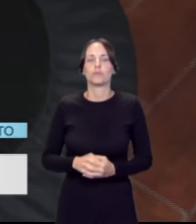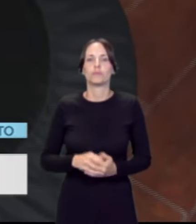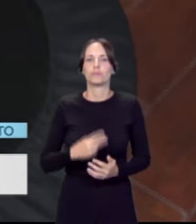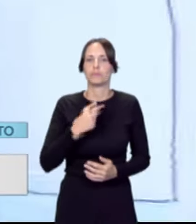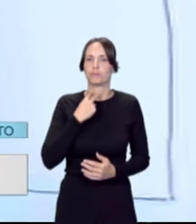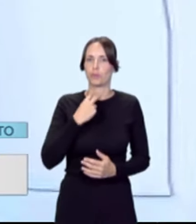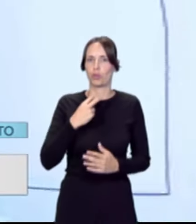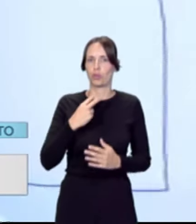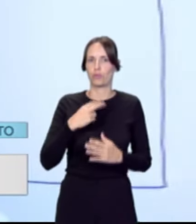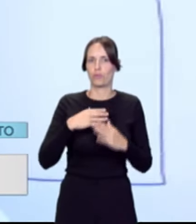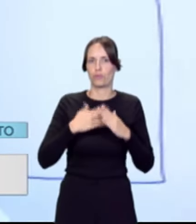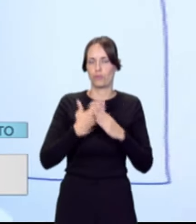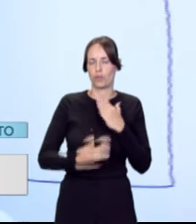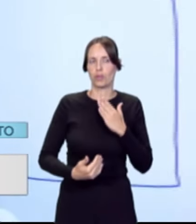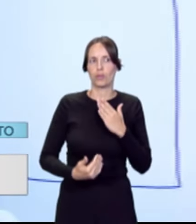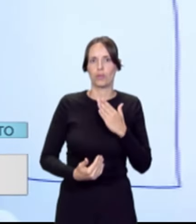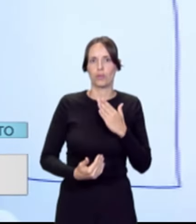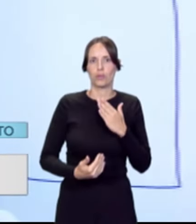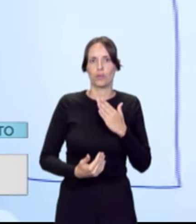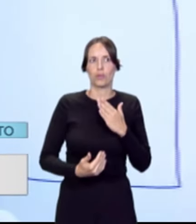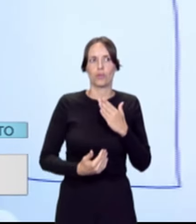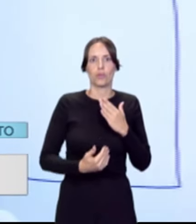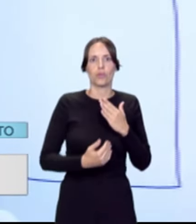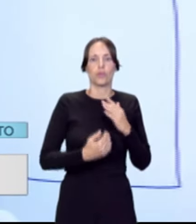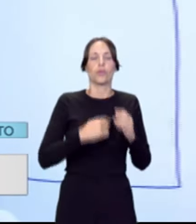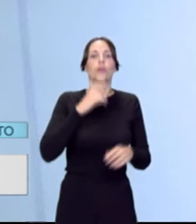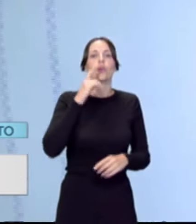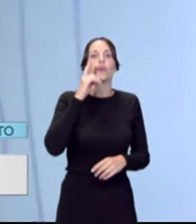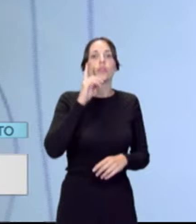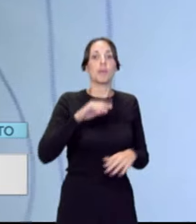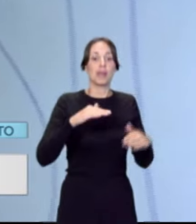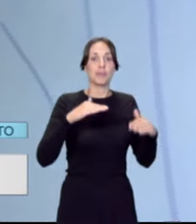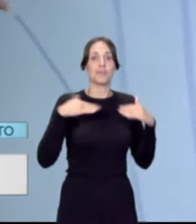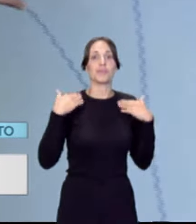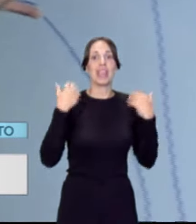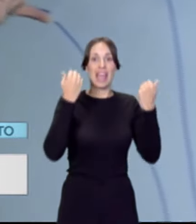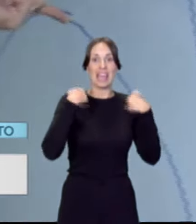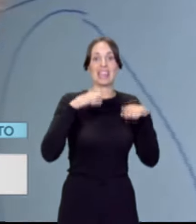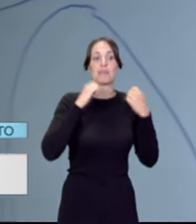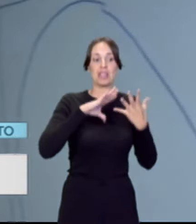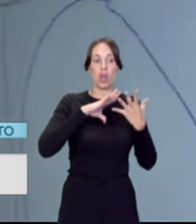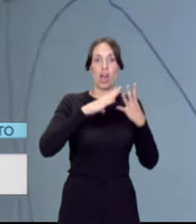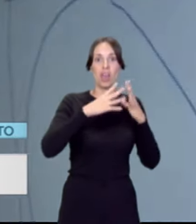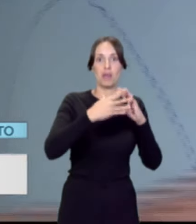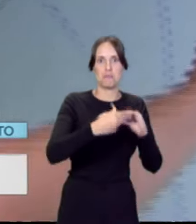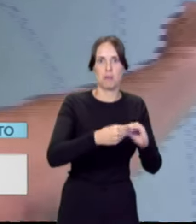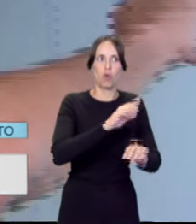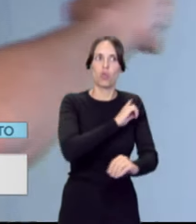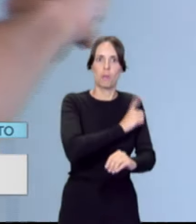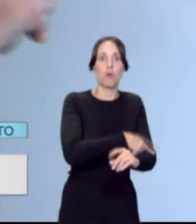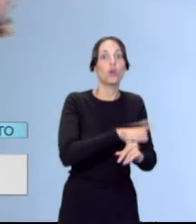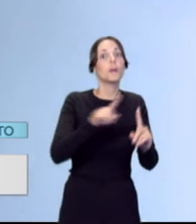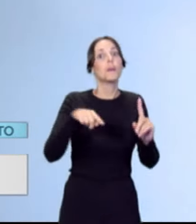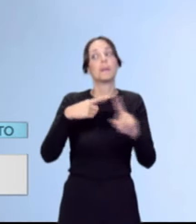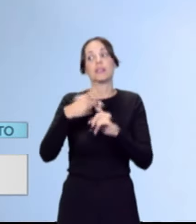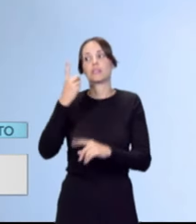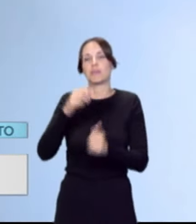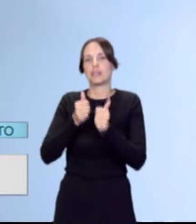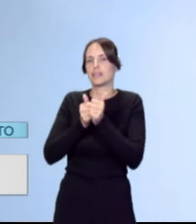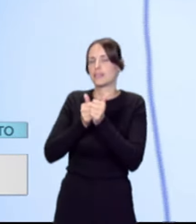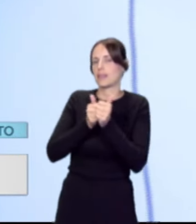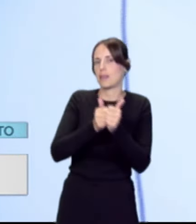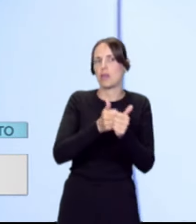Diseñamos rutinas de entrenamiento adaptadas a las necesidades del paciente y, sobre todo, realizamos un seguimiento estrecho para asegurarnos